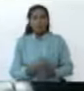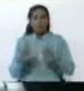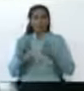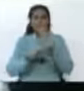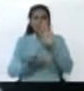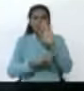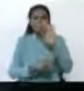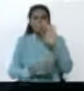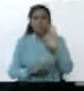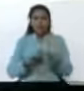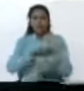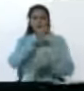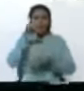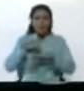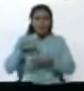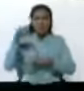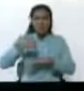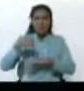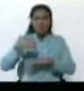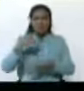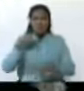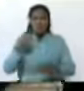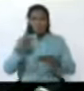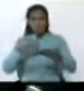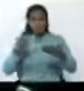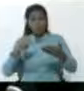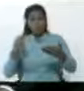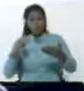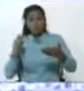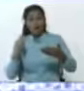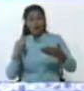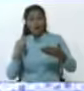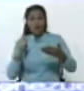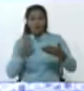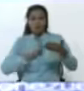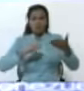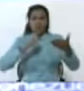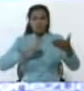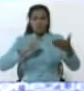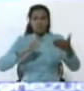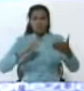Reglamento de la República. Lo voy a firmar en su portada.